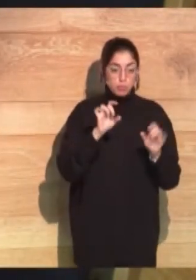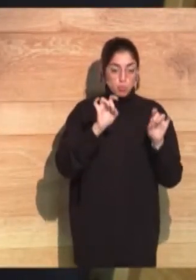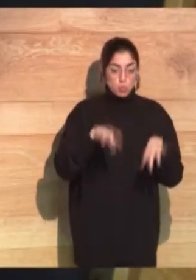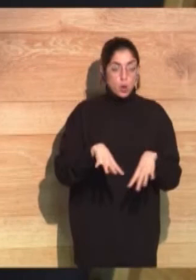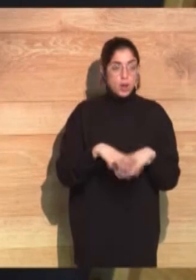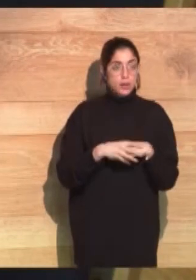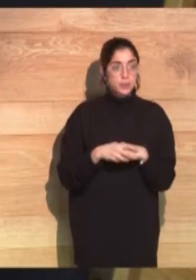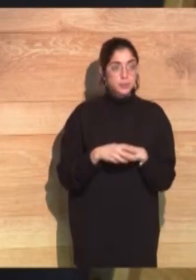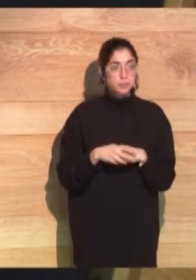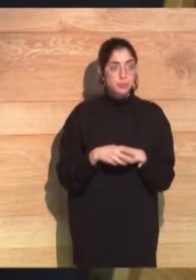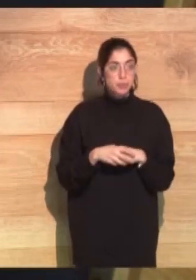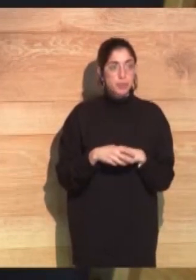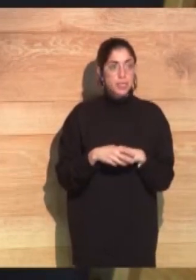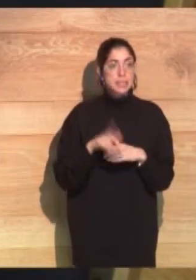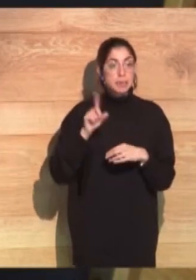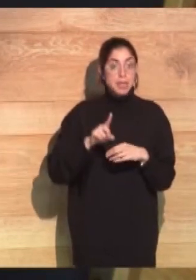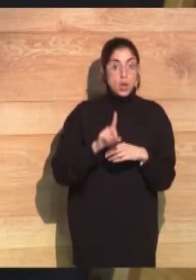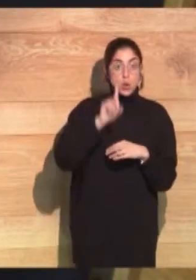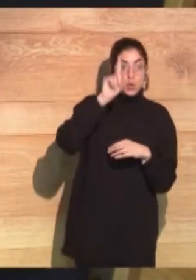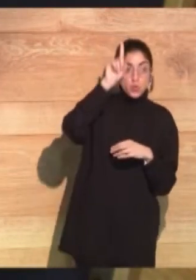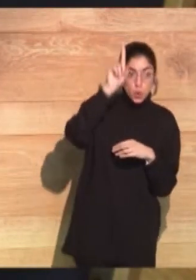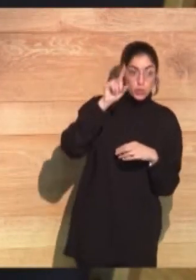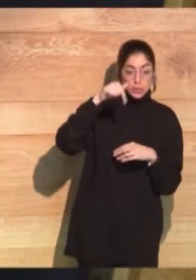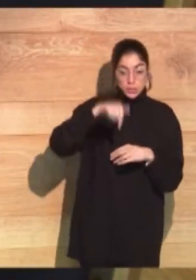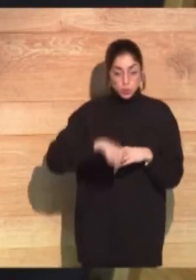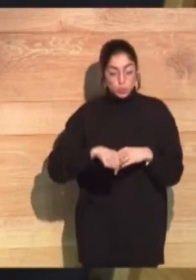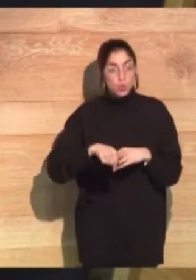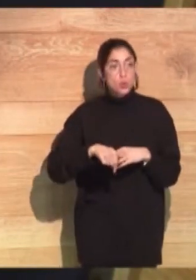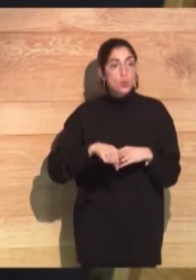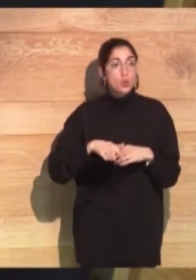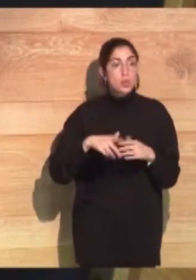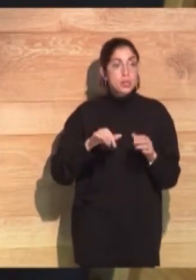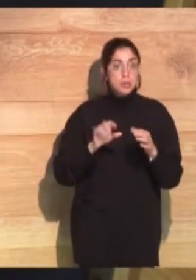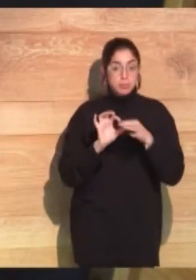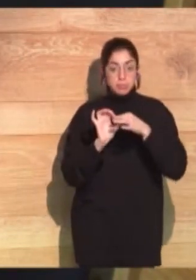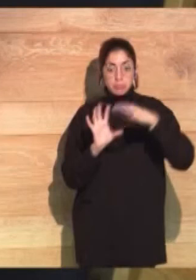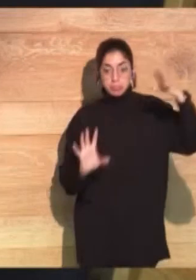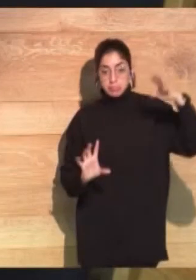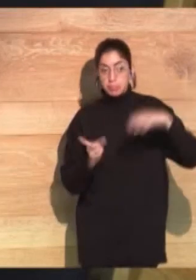Y el norte y el sur no están tan alejados como antes.